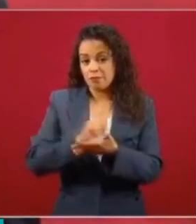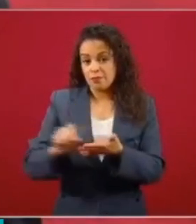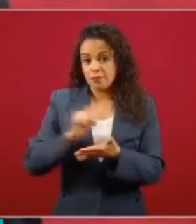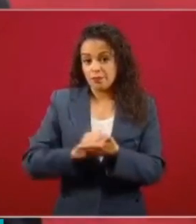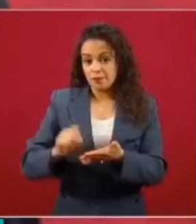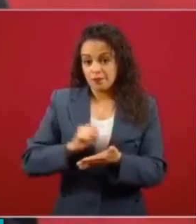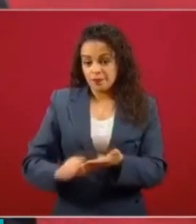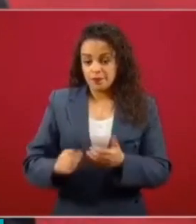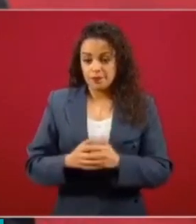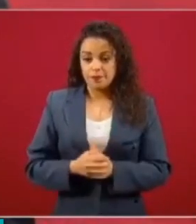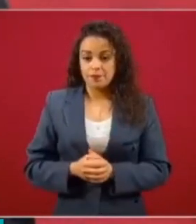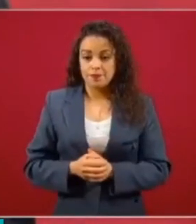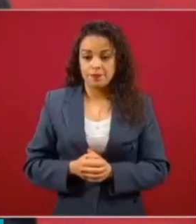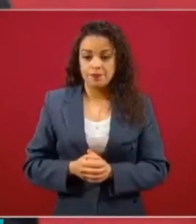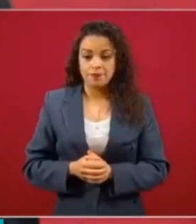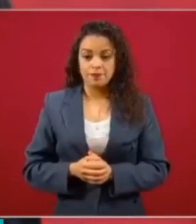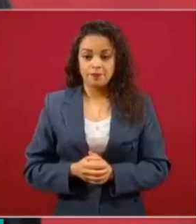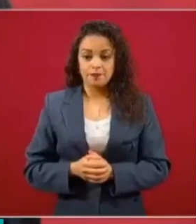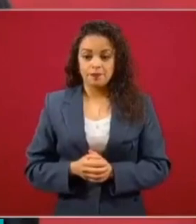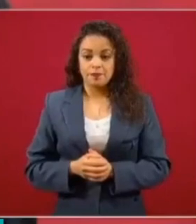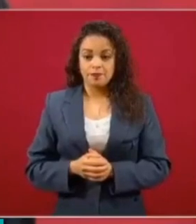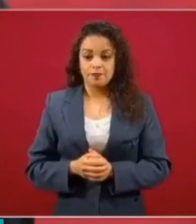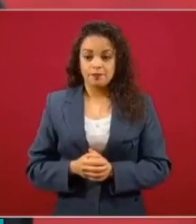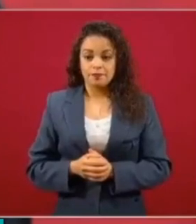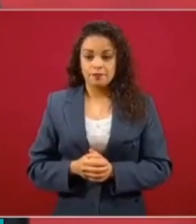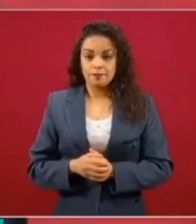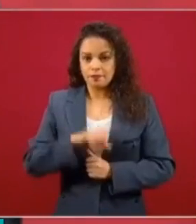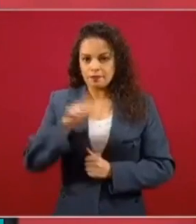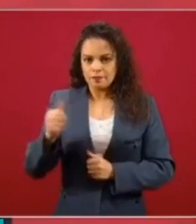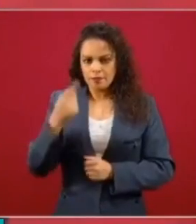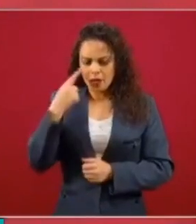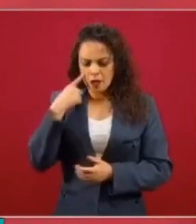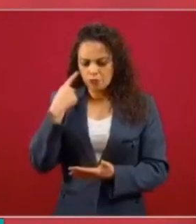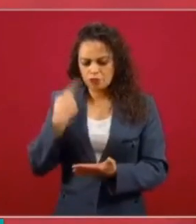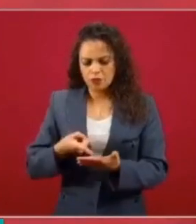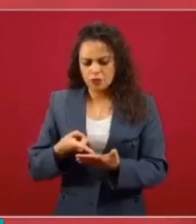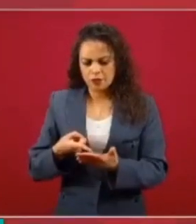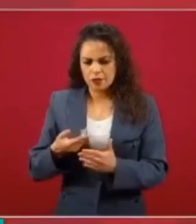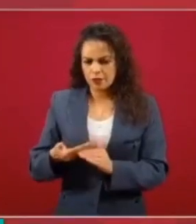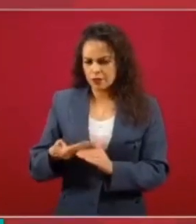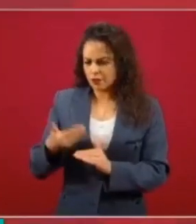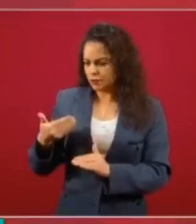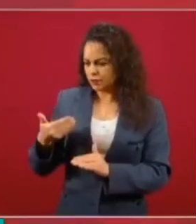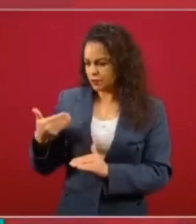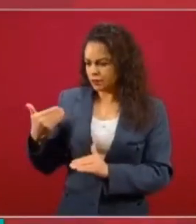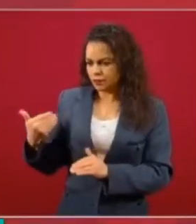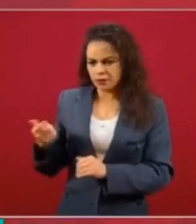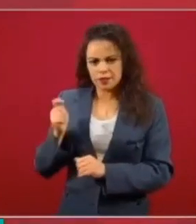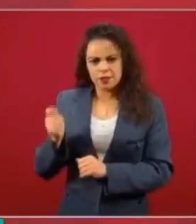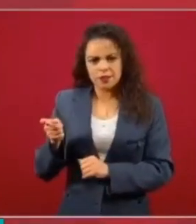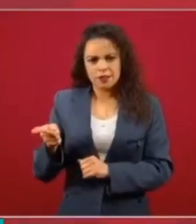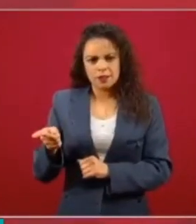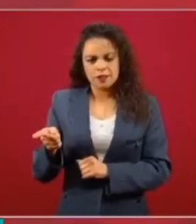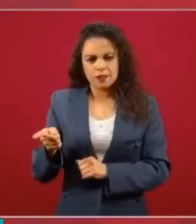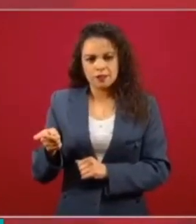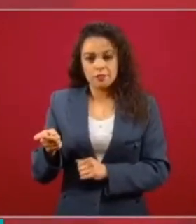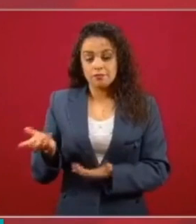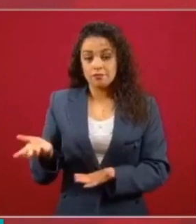¿sí?, mi antecedente, y no tenía